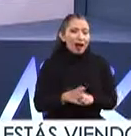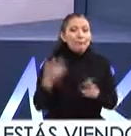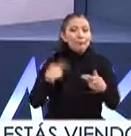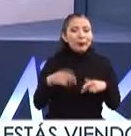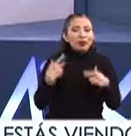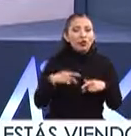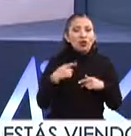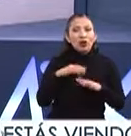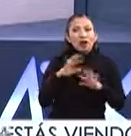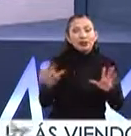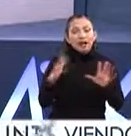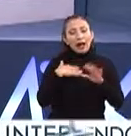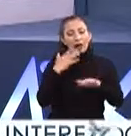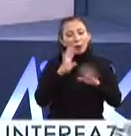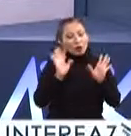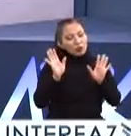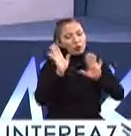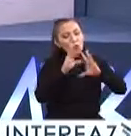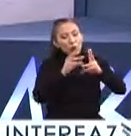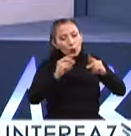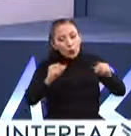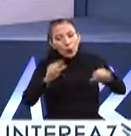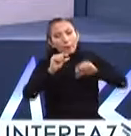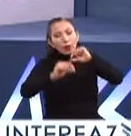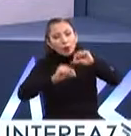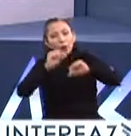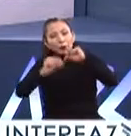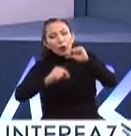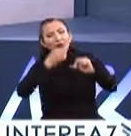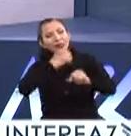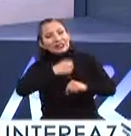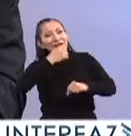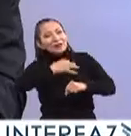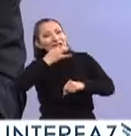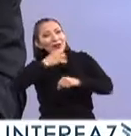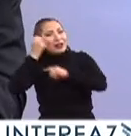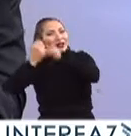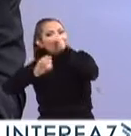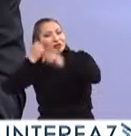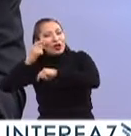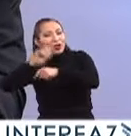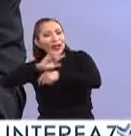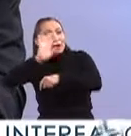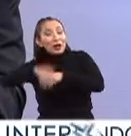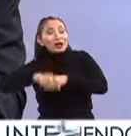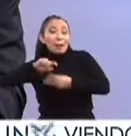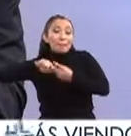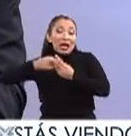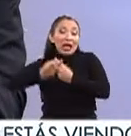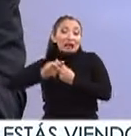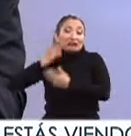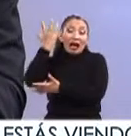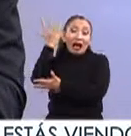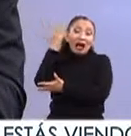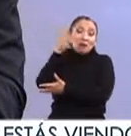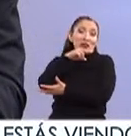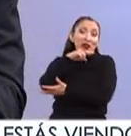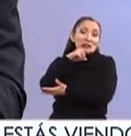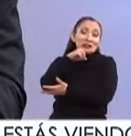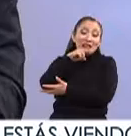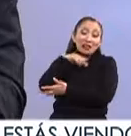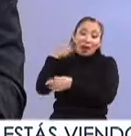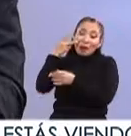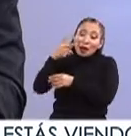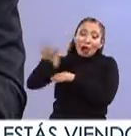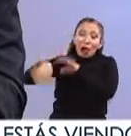la gente se desempolva, se va desempolvando poco a poco de esta tradición, de estos días. Los arbolitos de Navidad empiezan a desempolvar